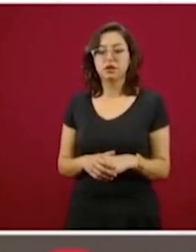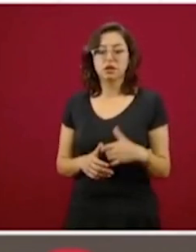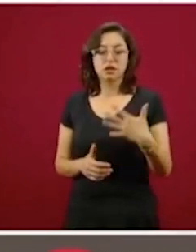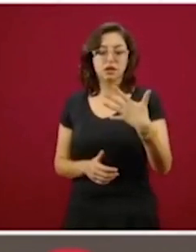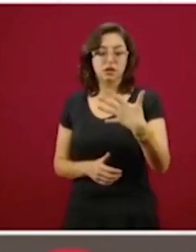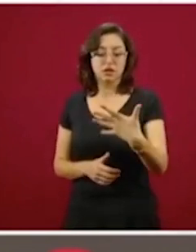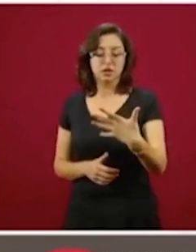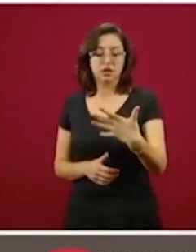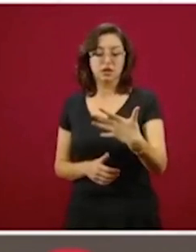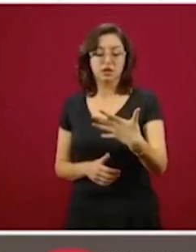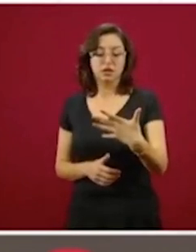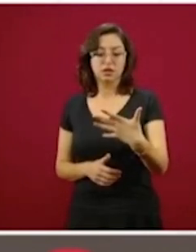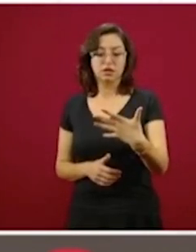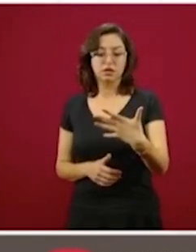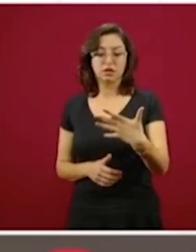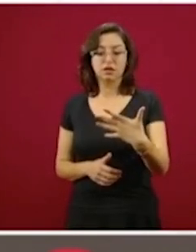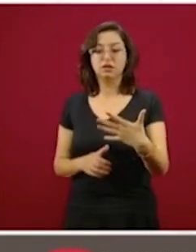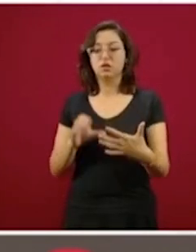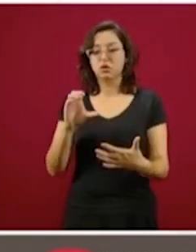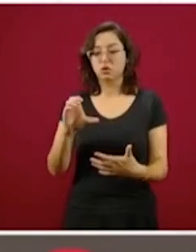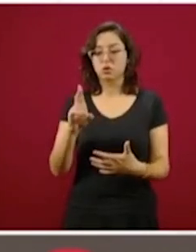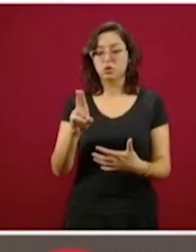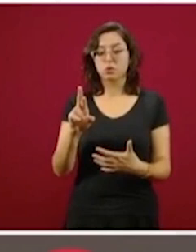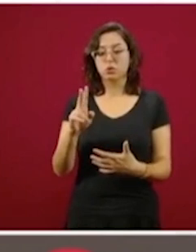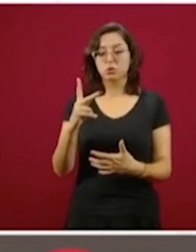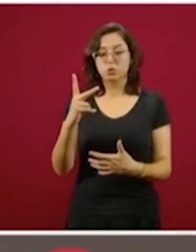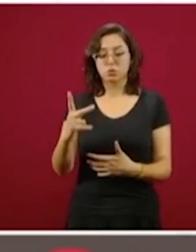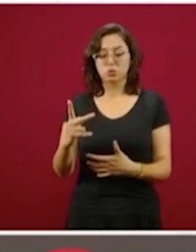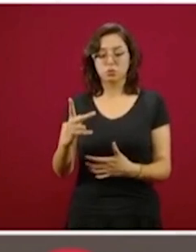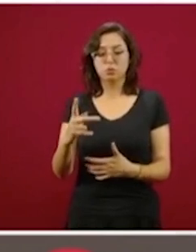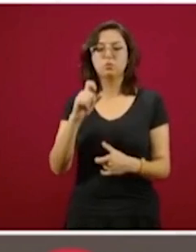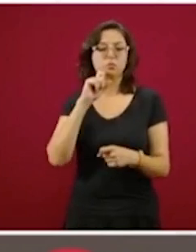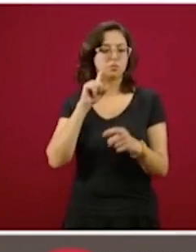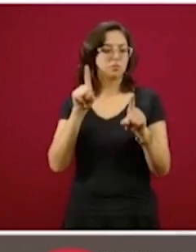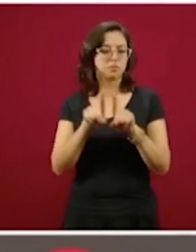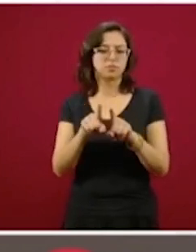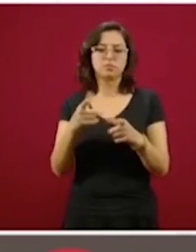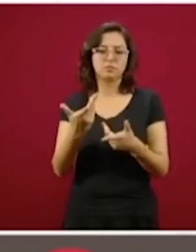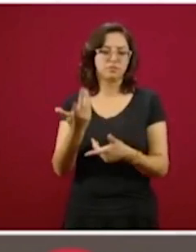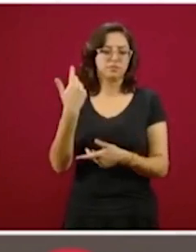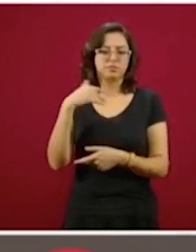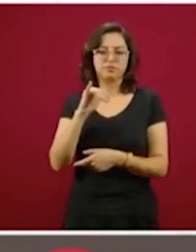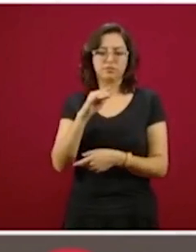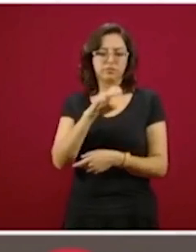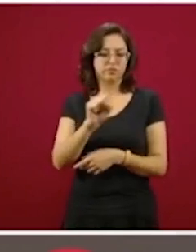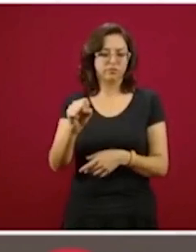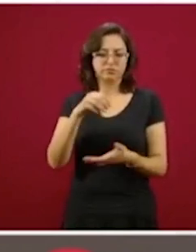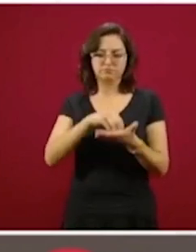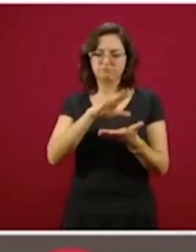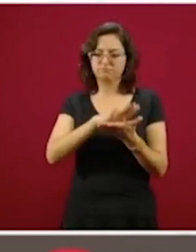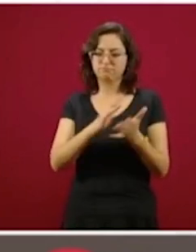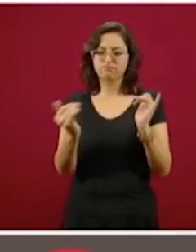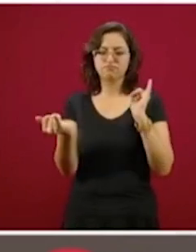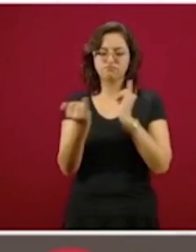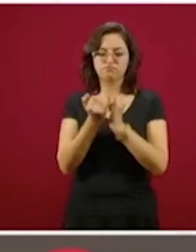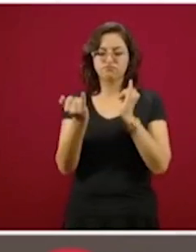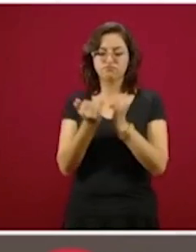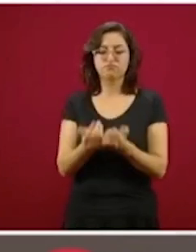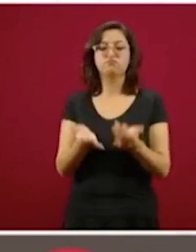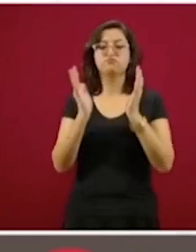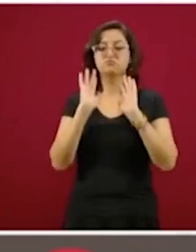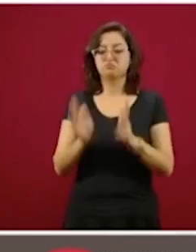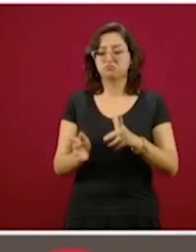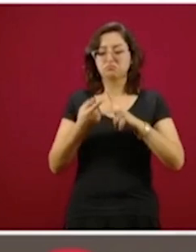se le pide el CURP, que ya también en el propio registro del Seguro Social se pide. Y con esto ya queda